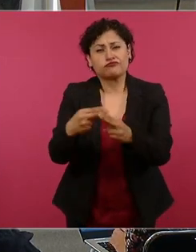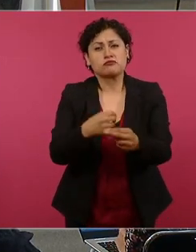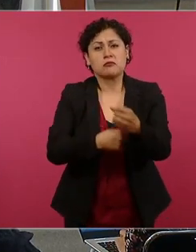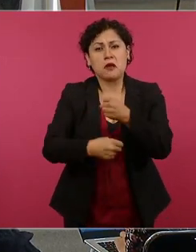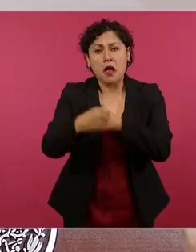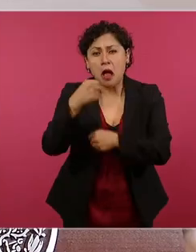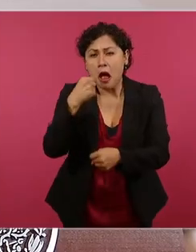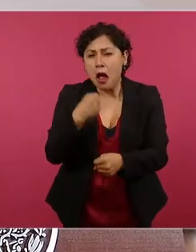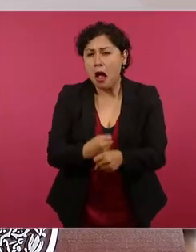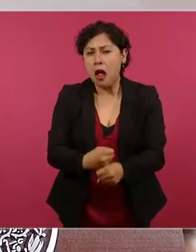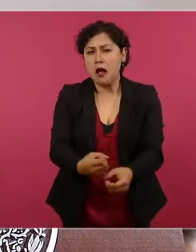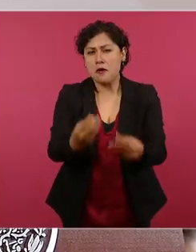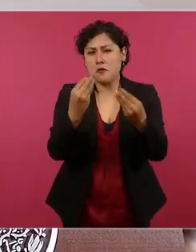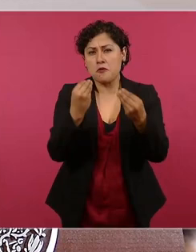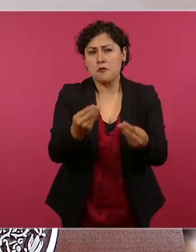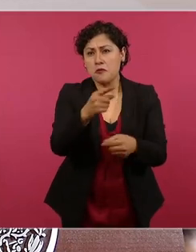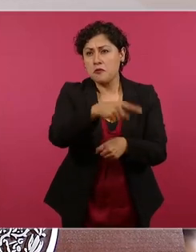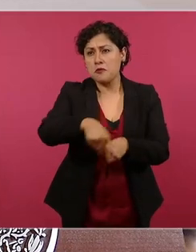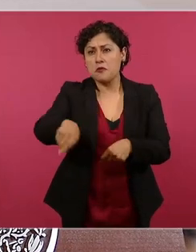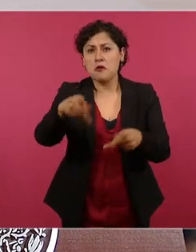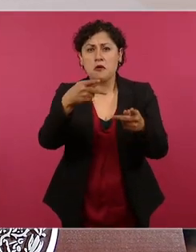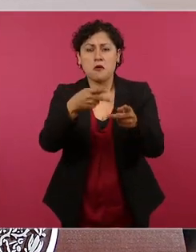por un periodismo